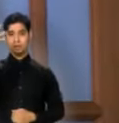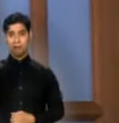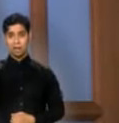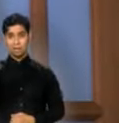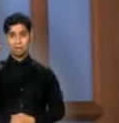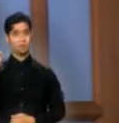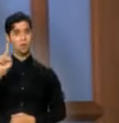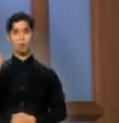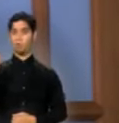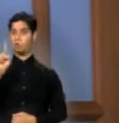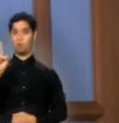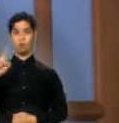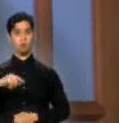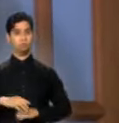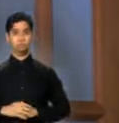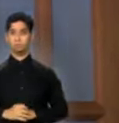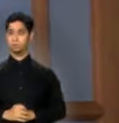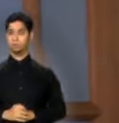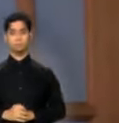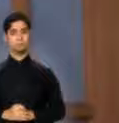dónde vas?